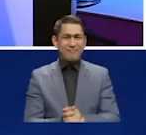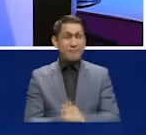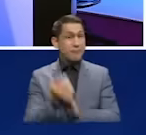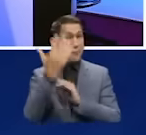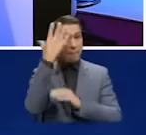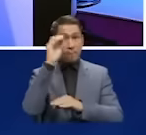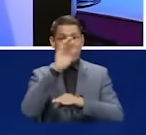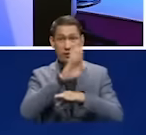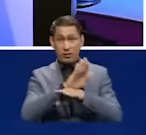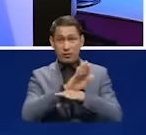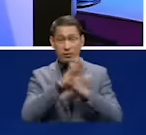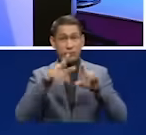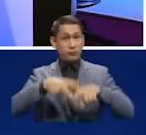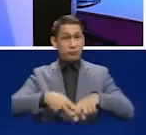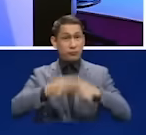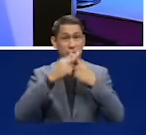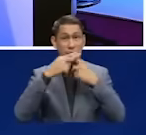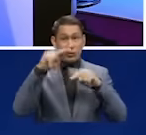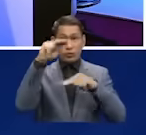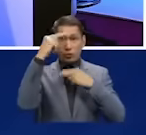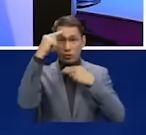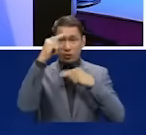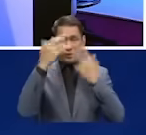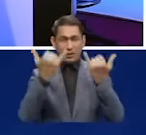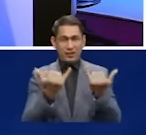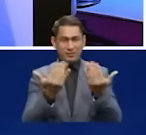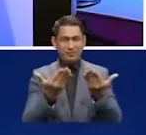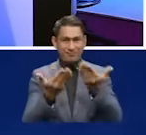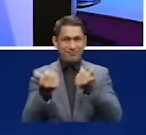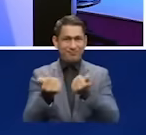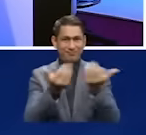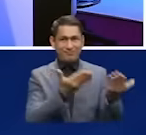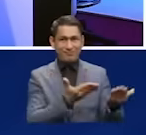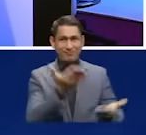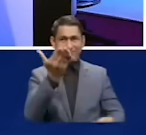Muy buenas tardes. Iniciamos de inmediato con el desarrollo de la información. Bienvenidos.